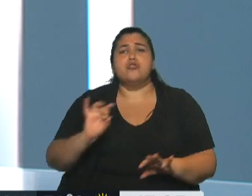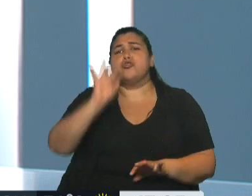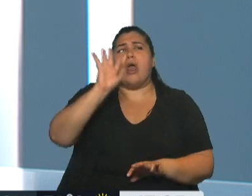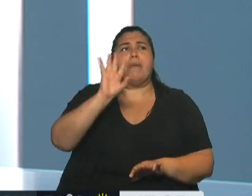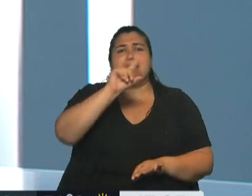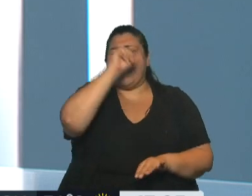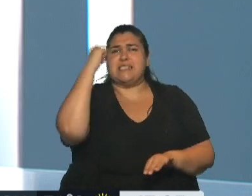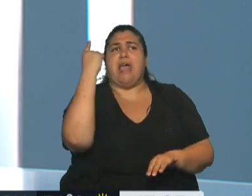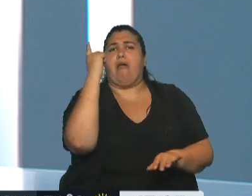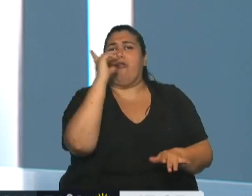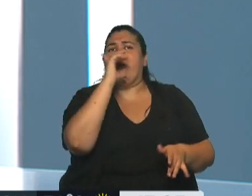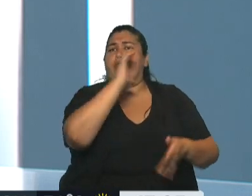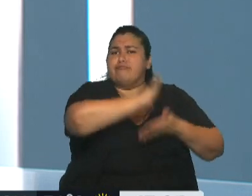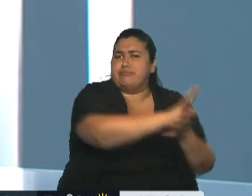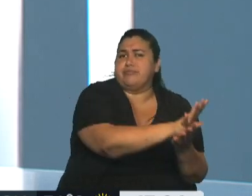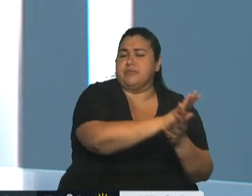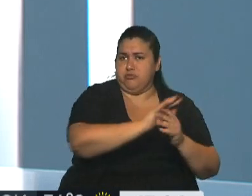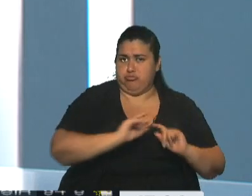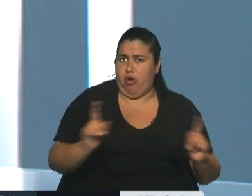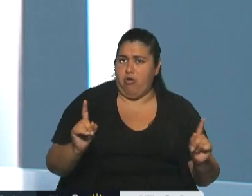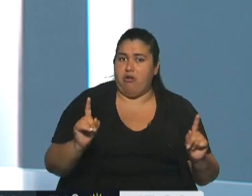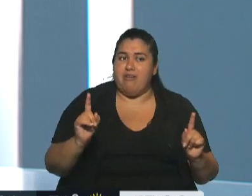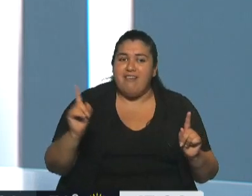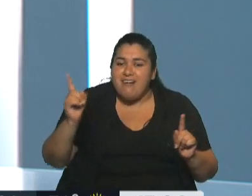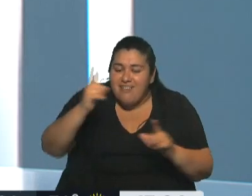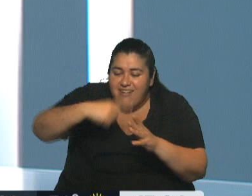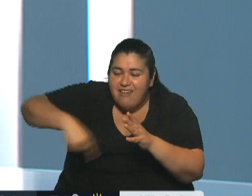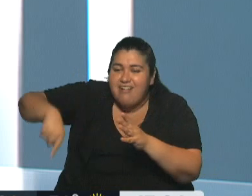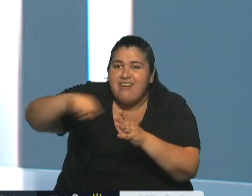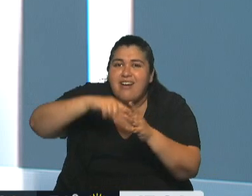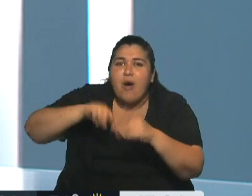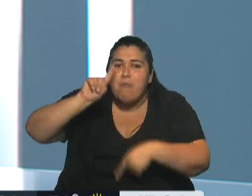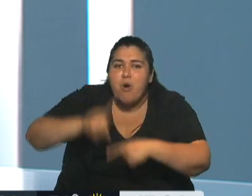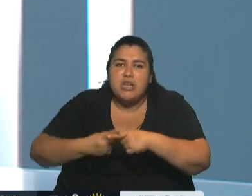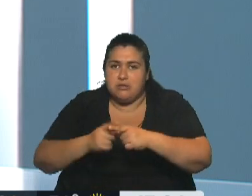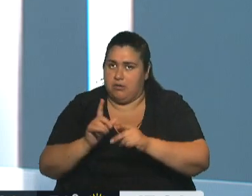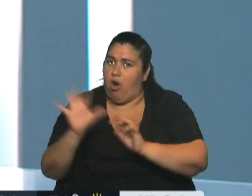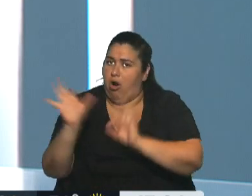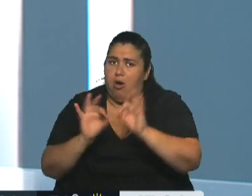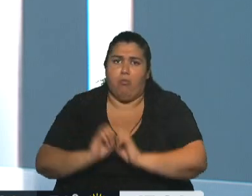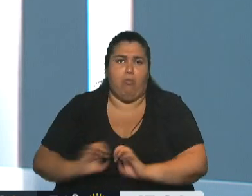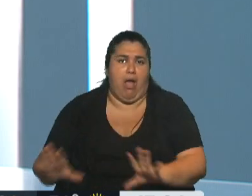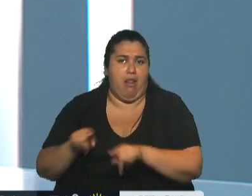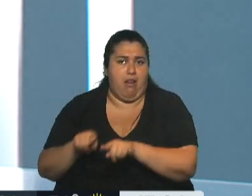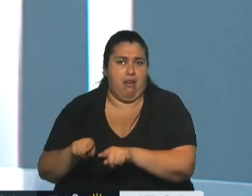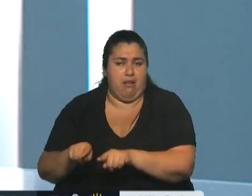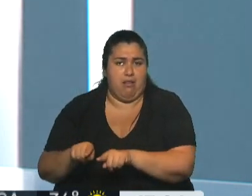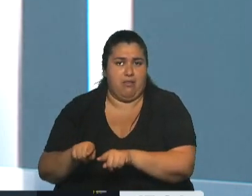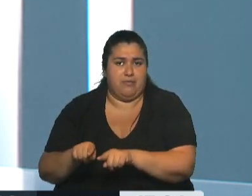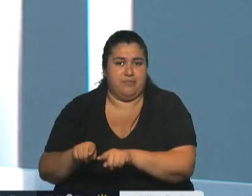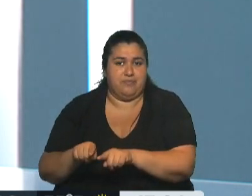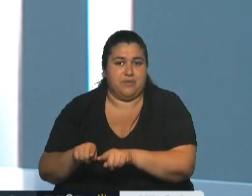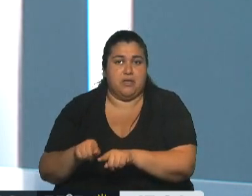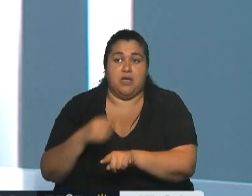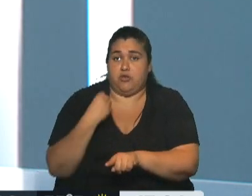una disolución fuerte donde la propia clase política que tendría que dirigir el Estado no puede garantizar su propia vida. Entonces, ¿qué